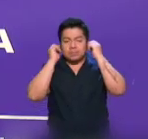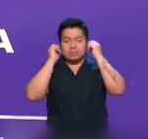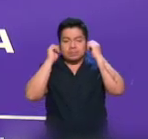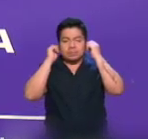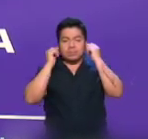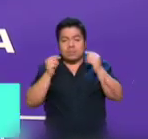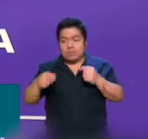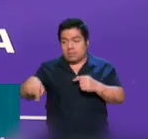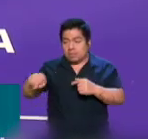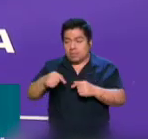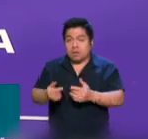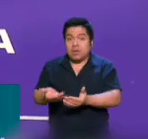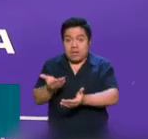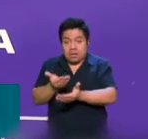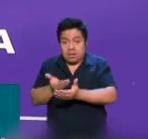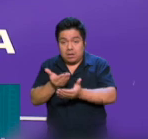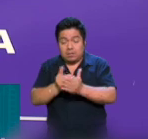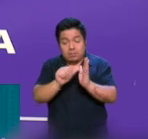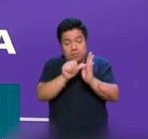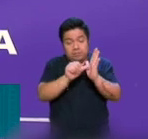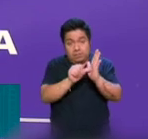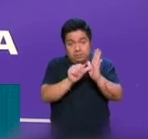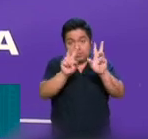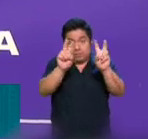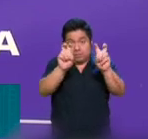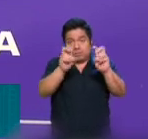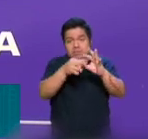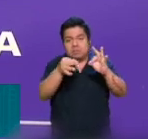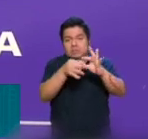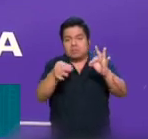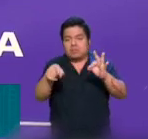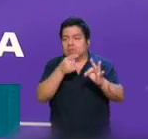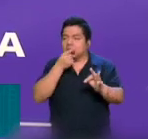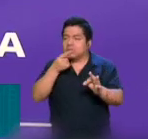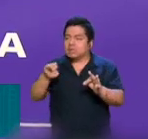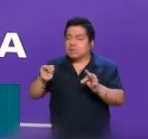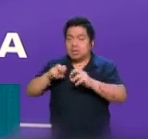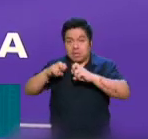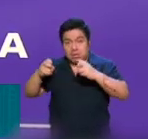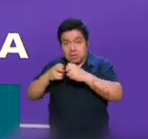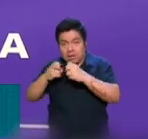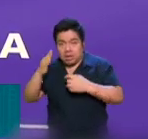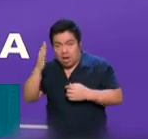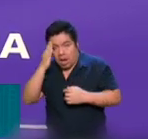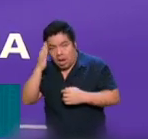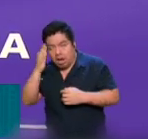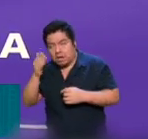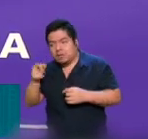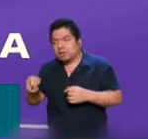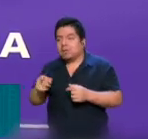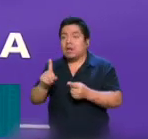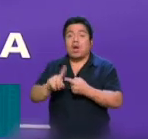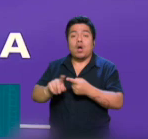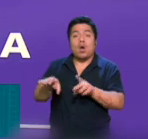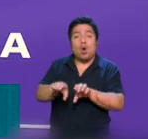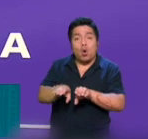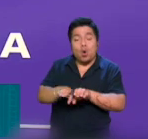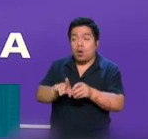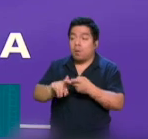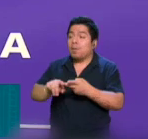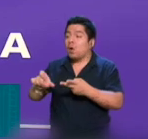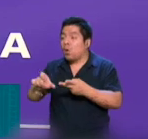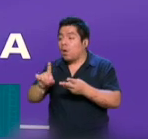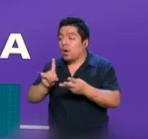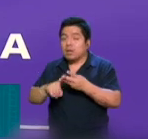La renuncia con base en este artículo aclaratorio que les indica a los ministros cómo, cuándo y dónde deben